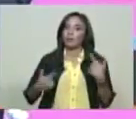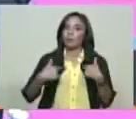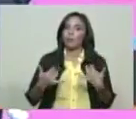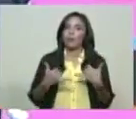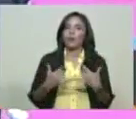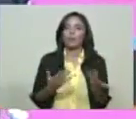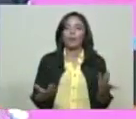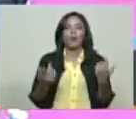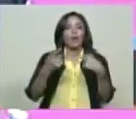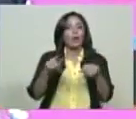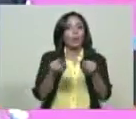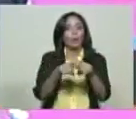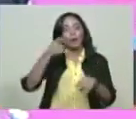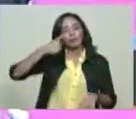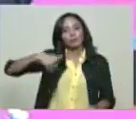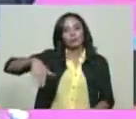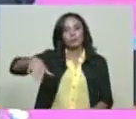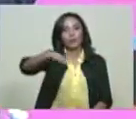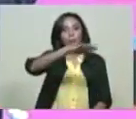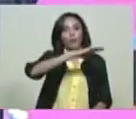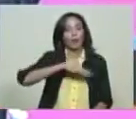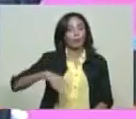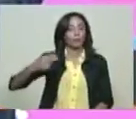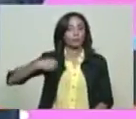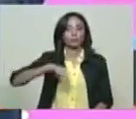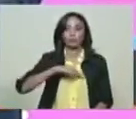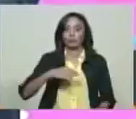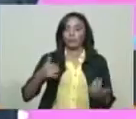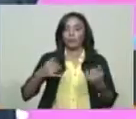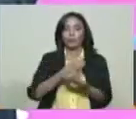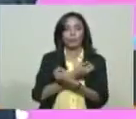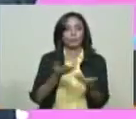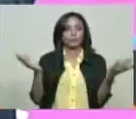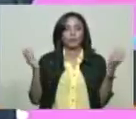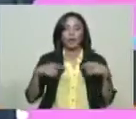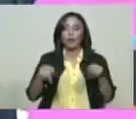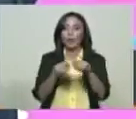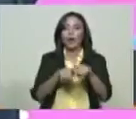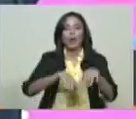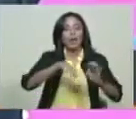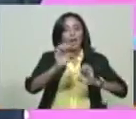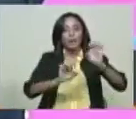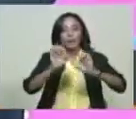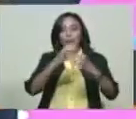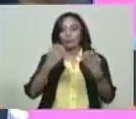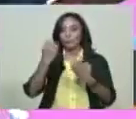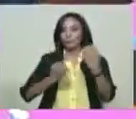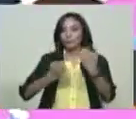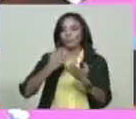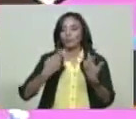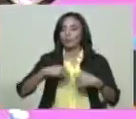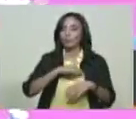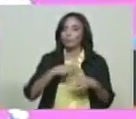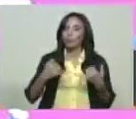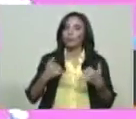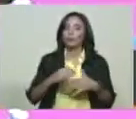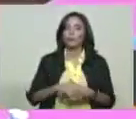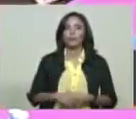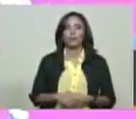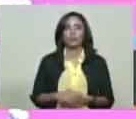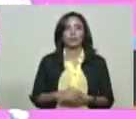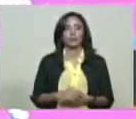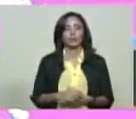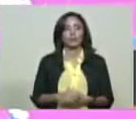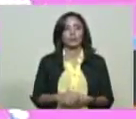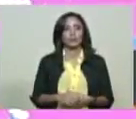como para todos nosotros es crítico y autocrítico pero era